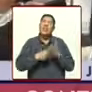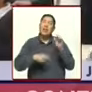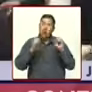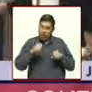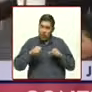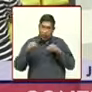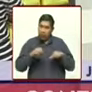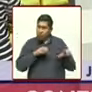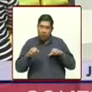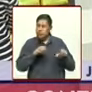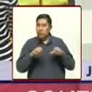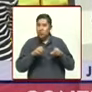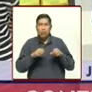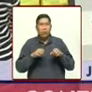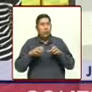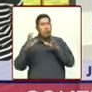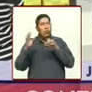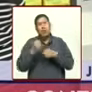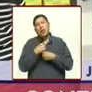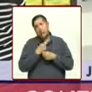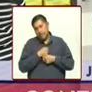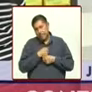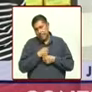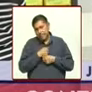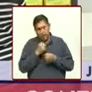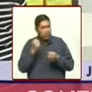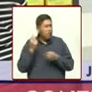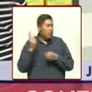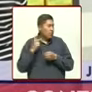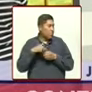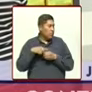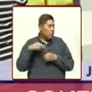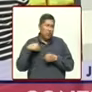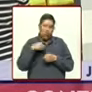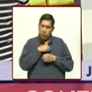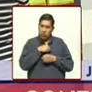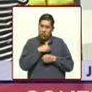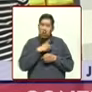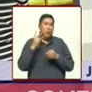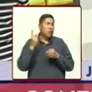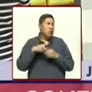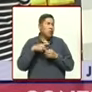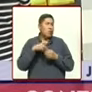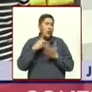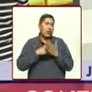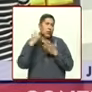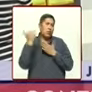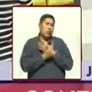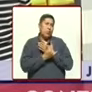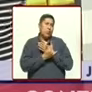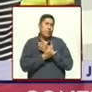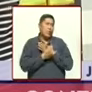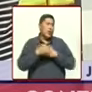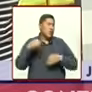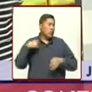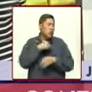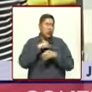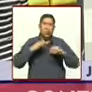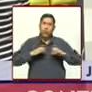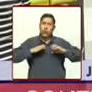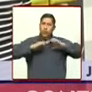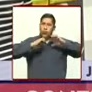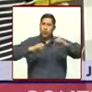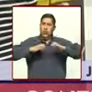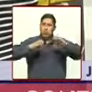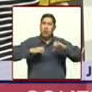puede hacer, es llevarlo a cabo, o sea, ser parte de esto. Nosotros nos hemos convertido en parte de este proyecto, estamos